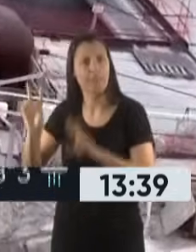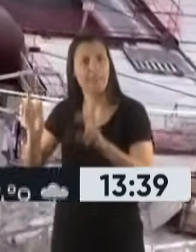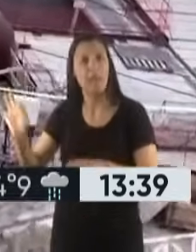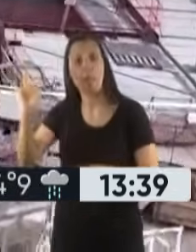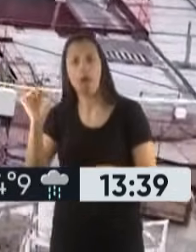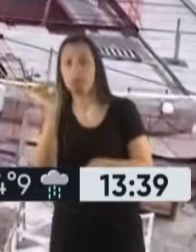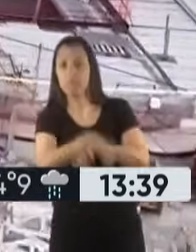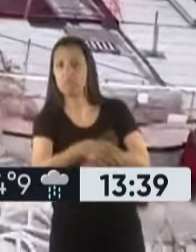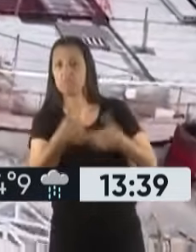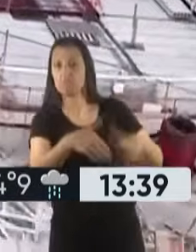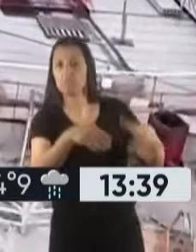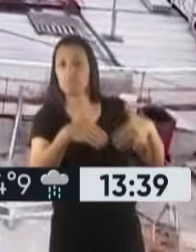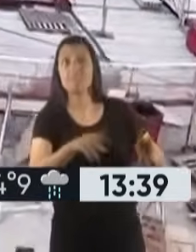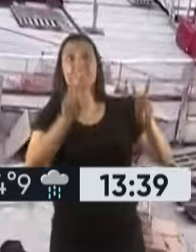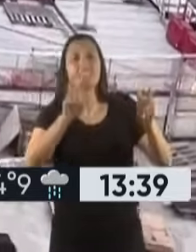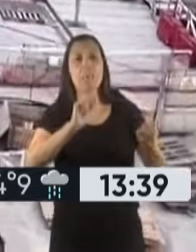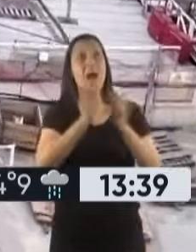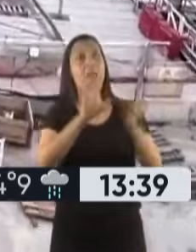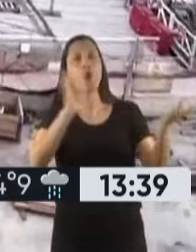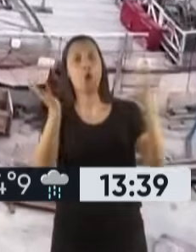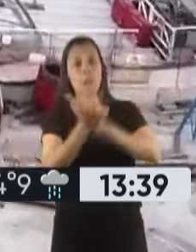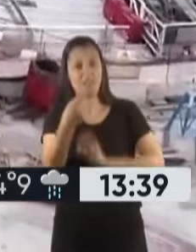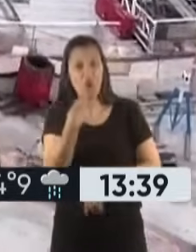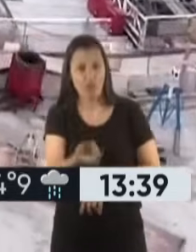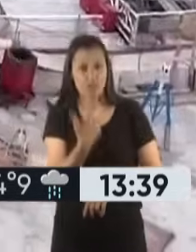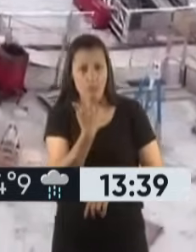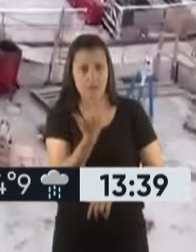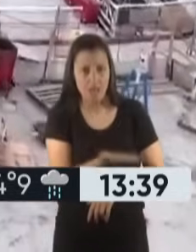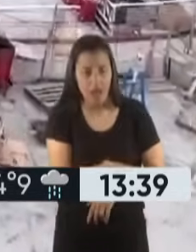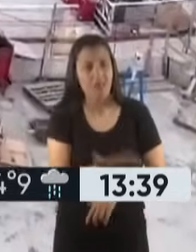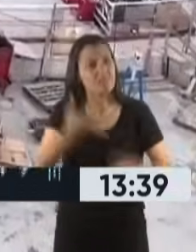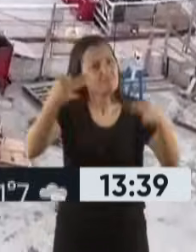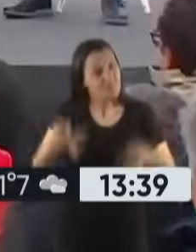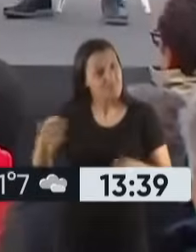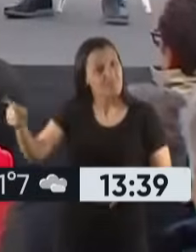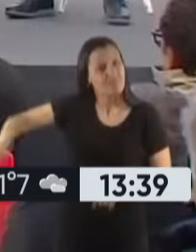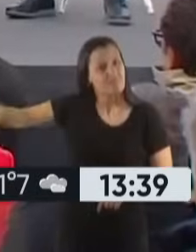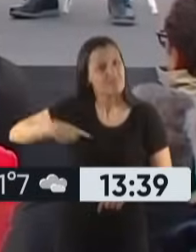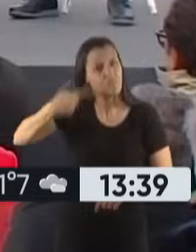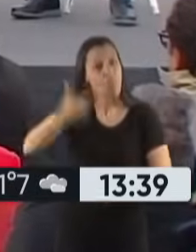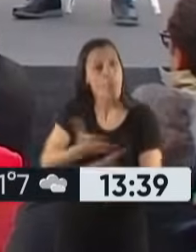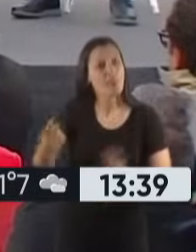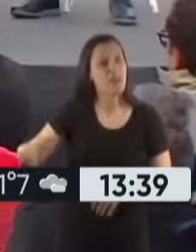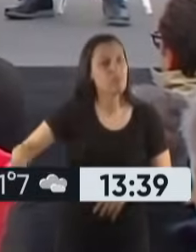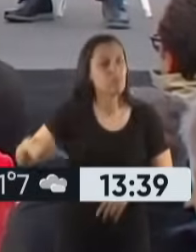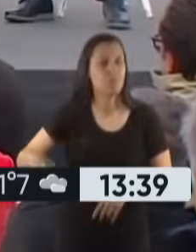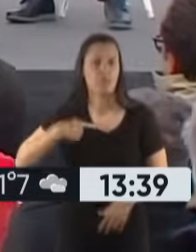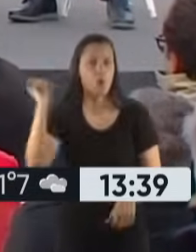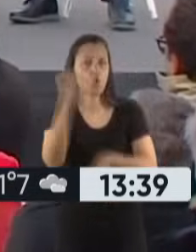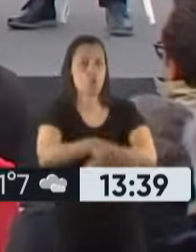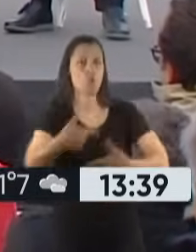negacionista el impacto del cambio climático, lo que en realidad están demostrando es que poco les